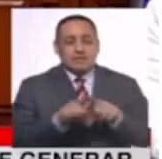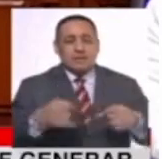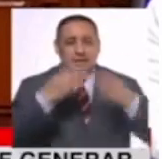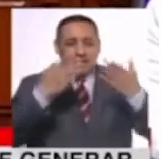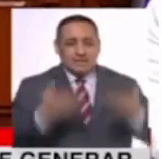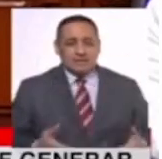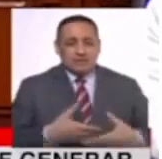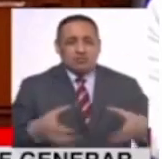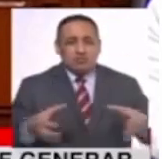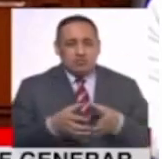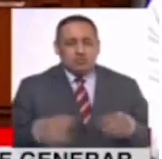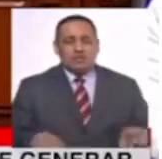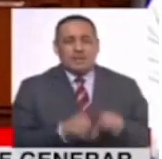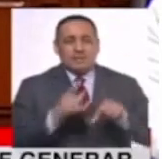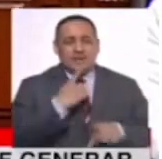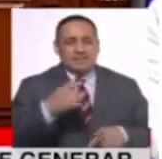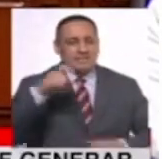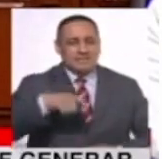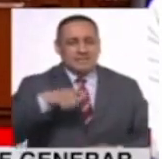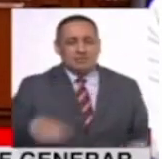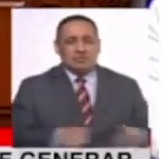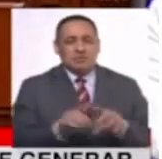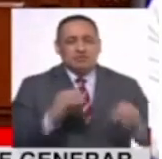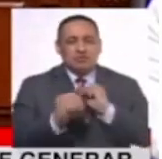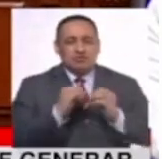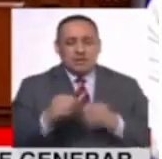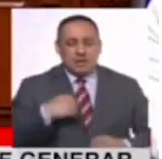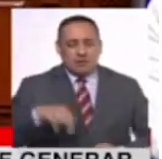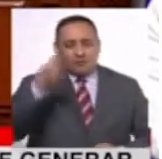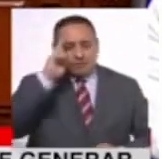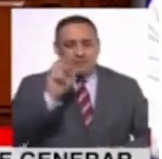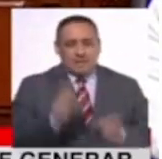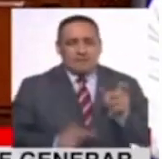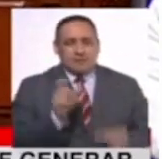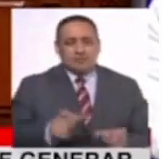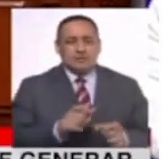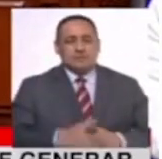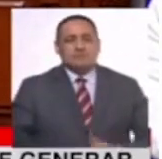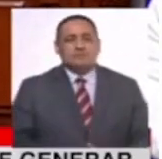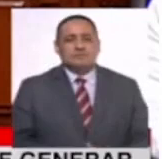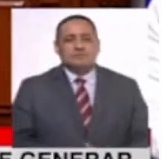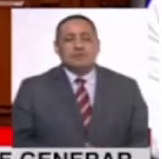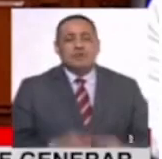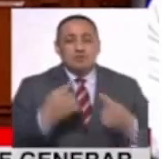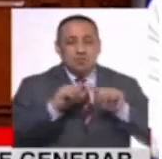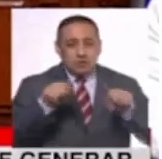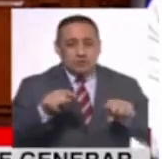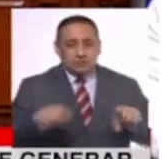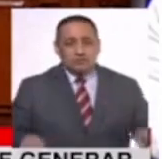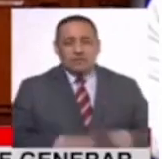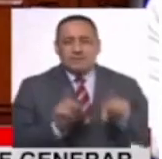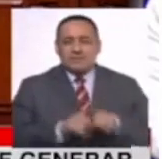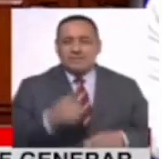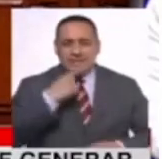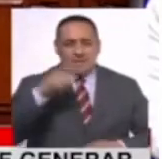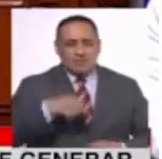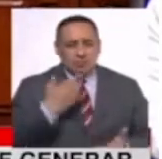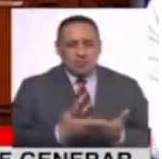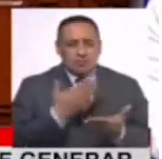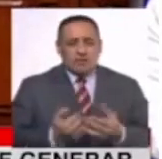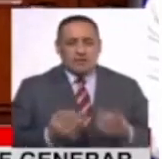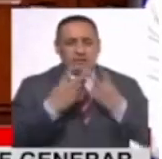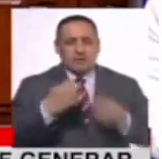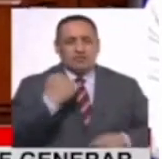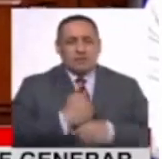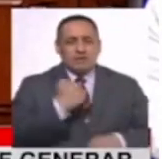en tan importante foro es fundamental para recuperar la confianza ciudadana. Por otro lado, debemos procurar